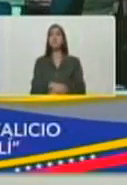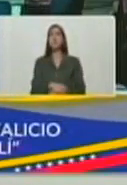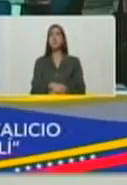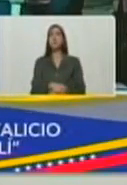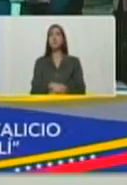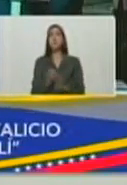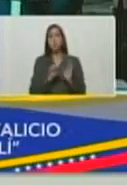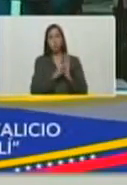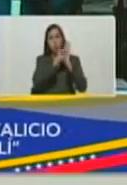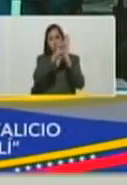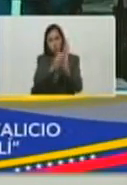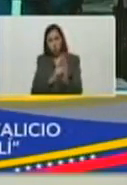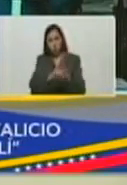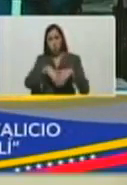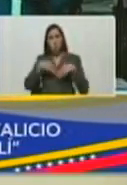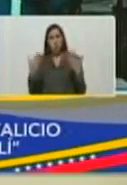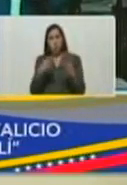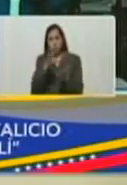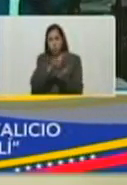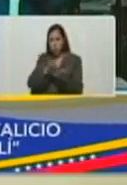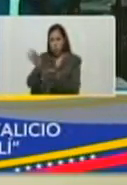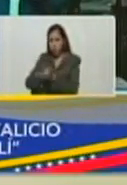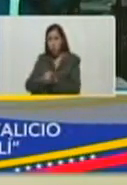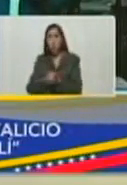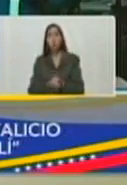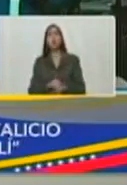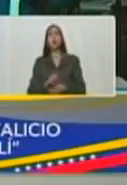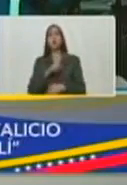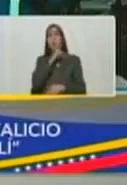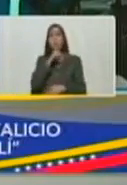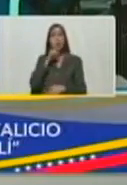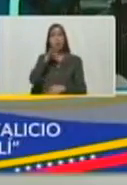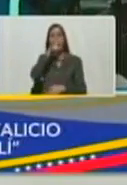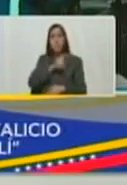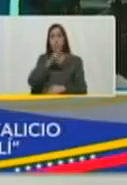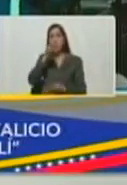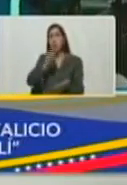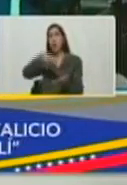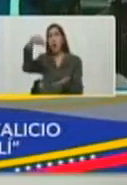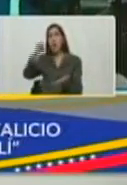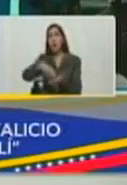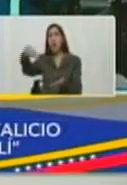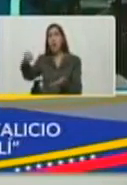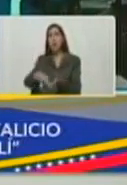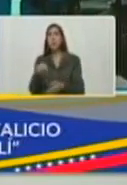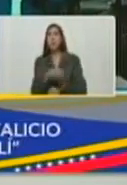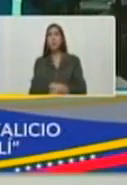Fundación Editorial El Perro y la Rana. El Perro y la Rana,